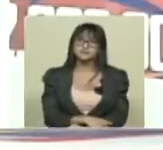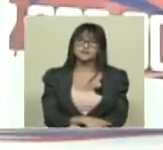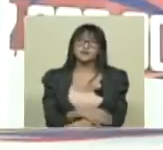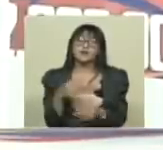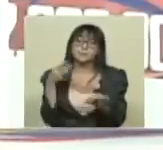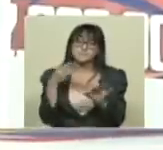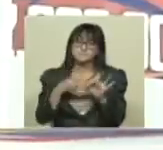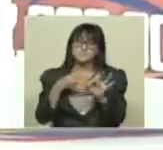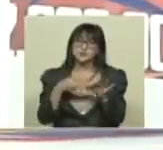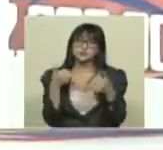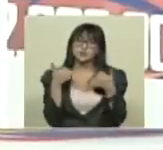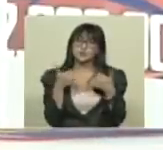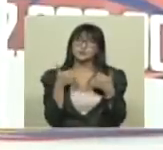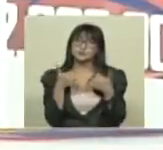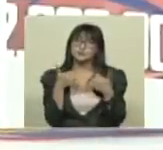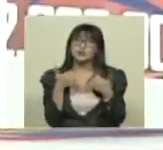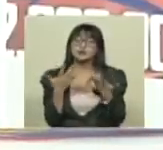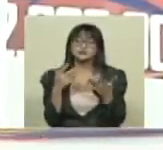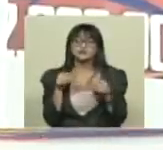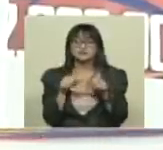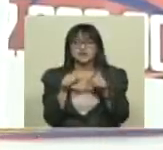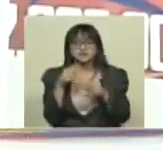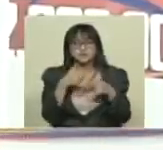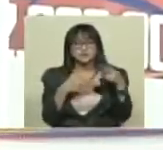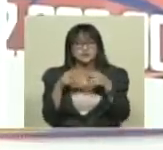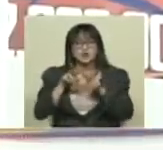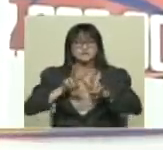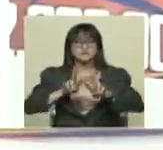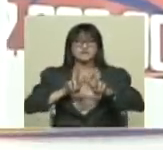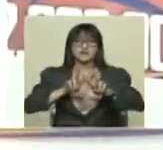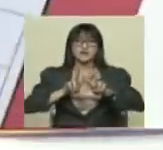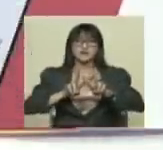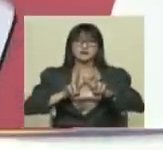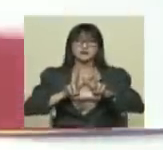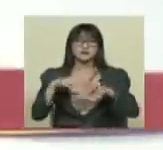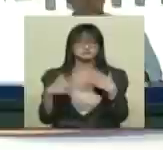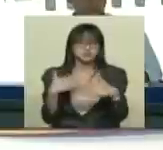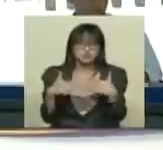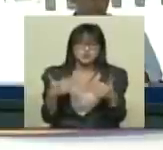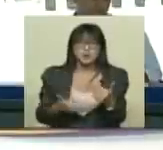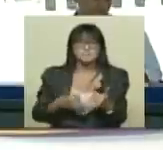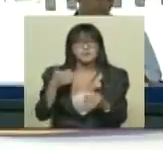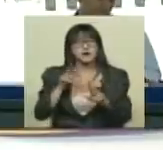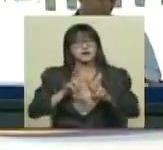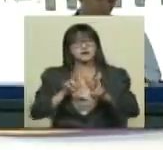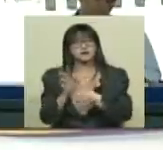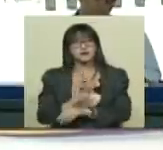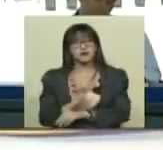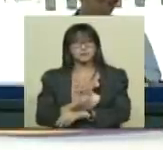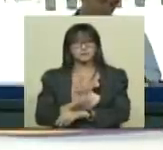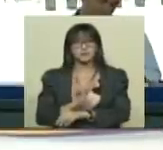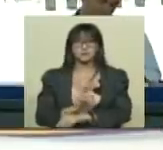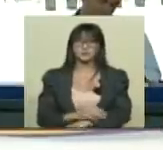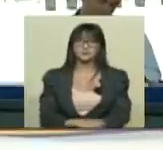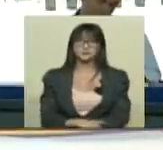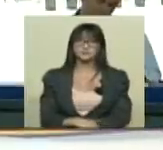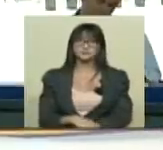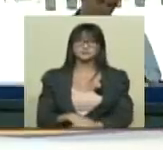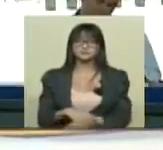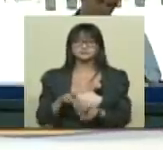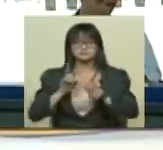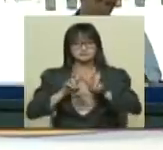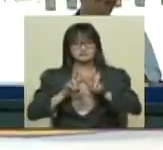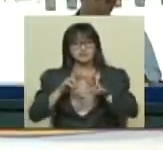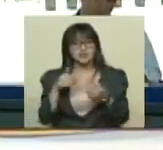le va bien, tenemos el dinero para seguir construyendo vivienda, acelerar la construcción de vivienda. Si al